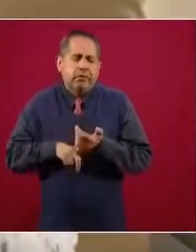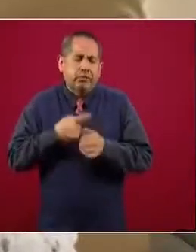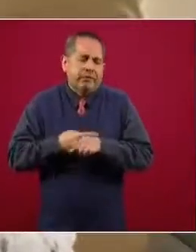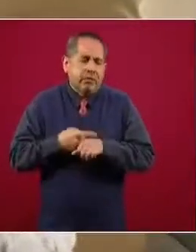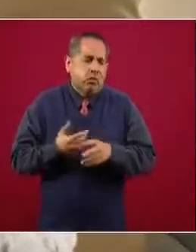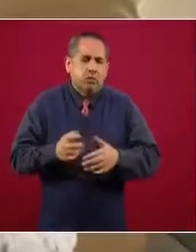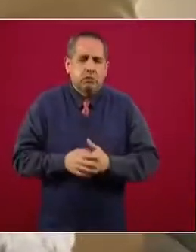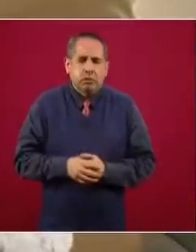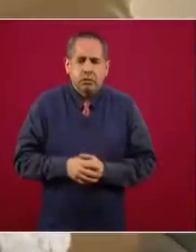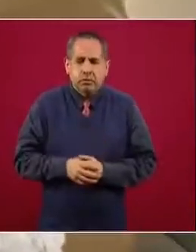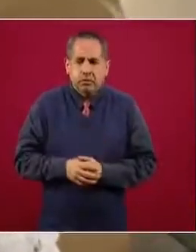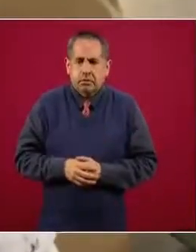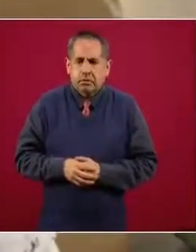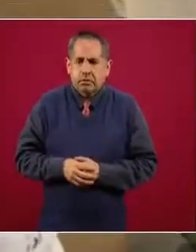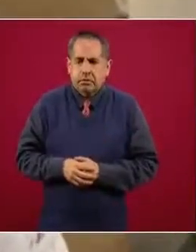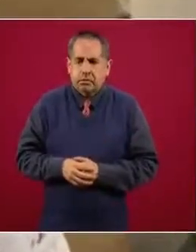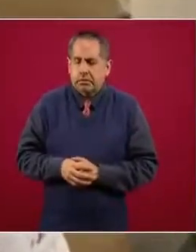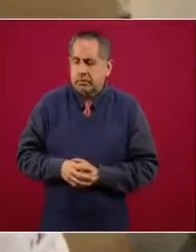Ok.